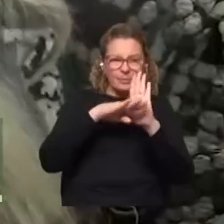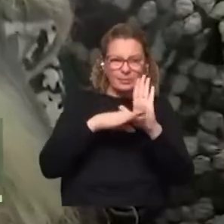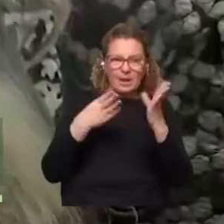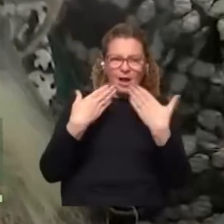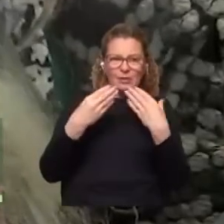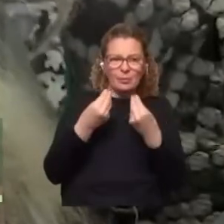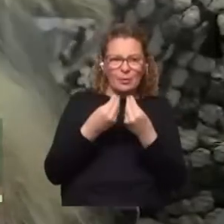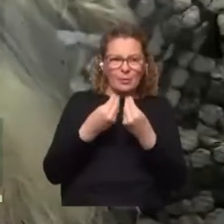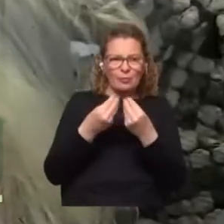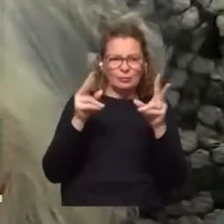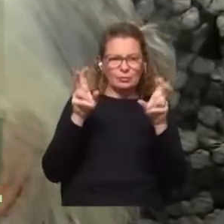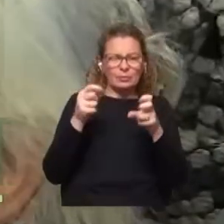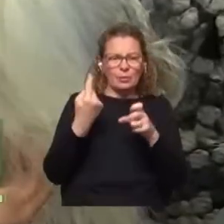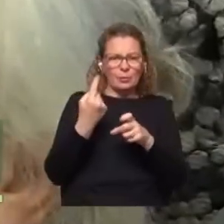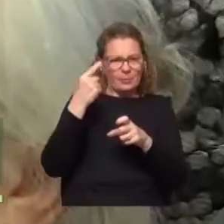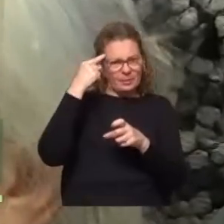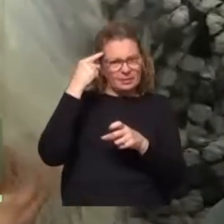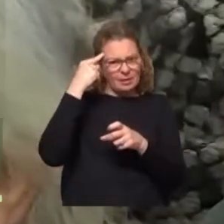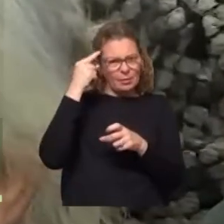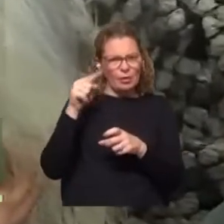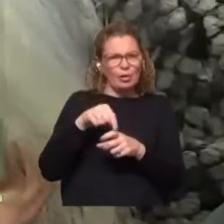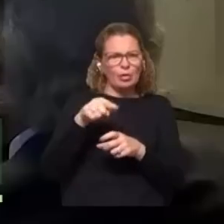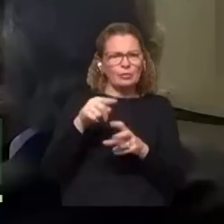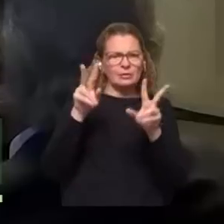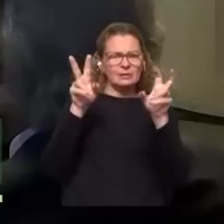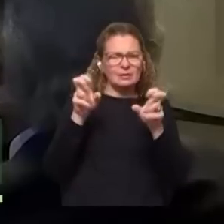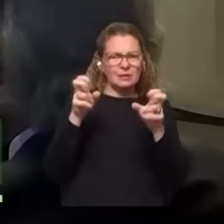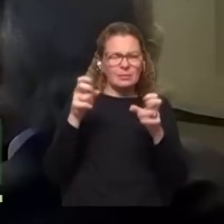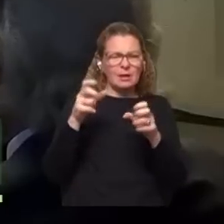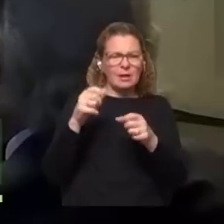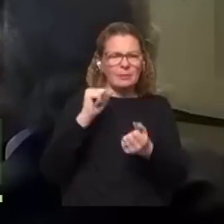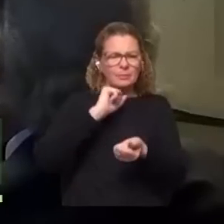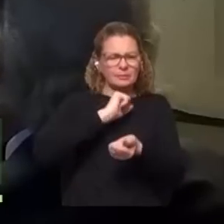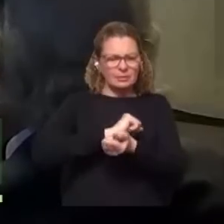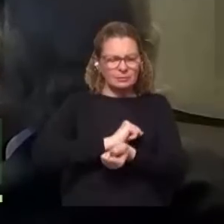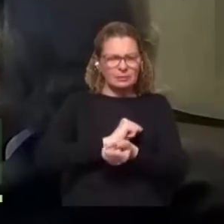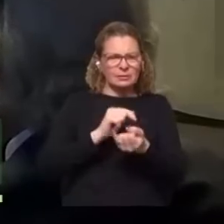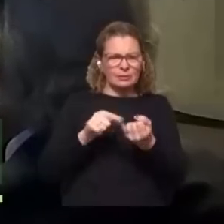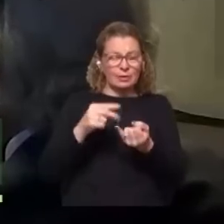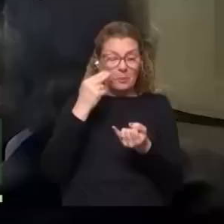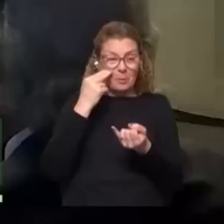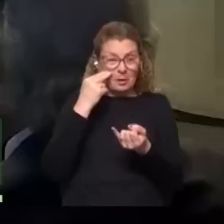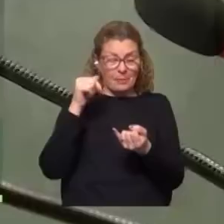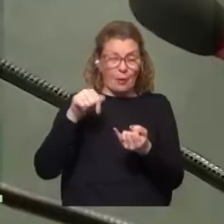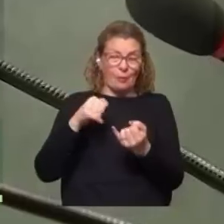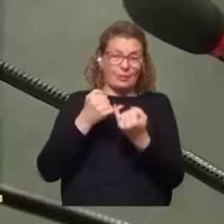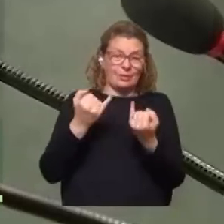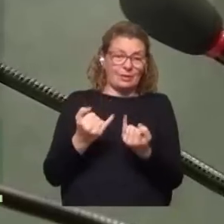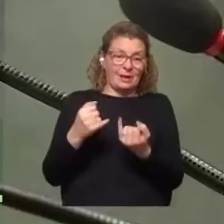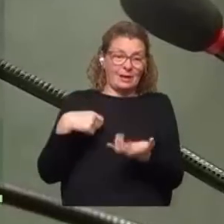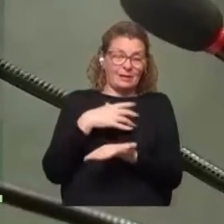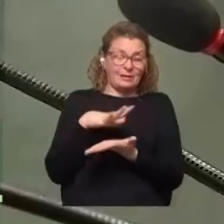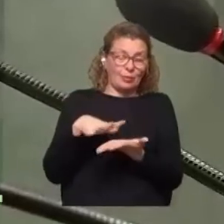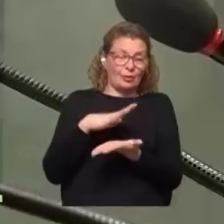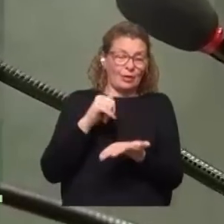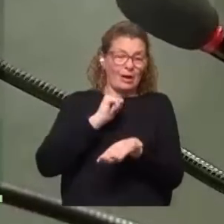no en un momento pensamos Bueno dónde está el tema de privación de libertad con la gravedad que tenemos hoy día en la situación